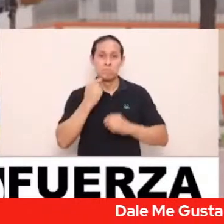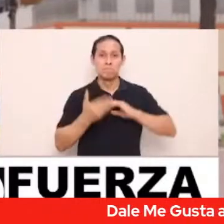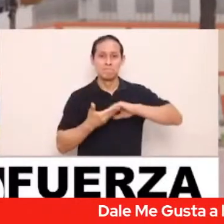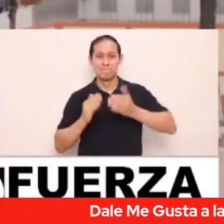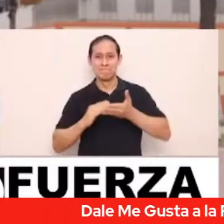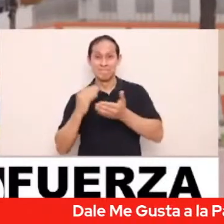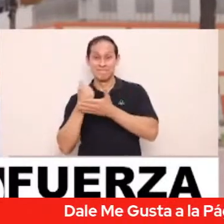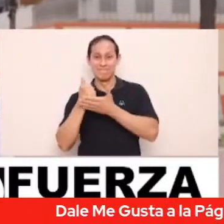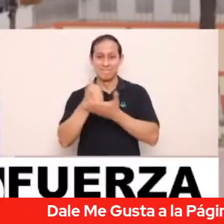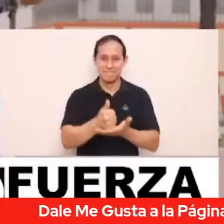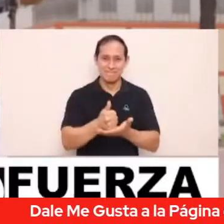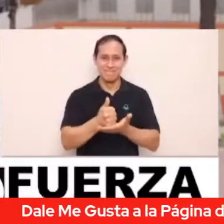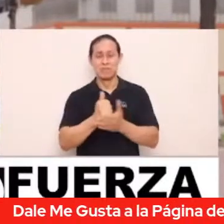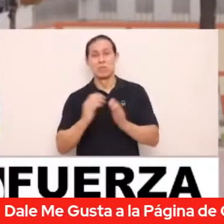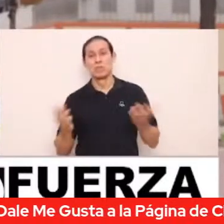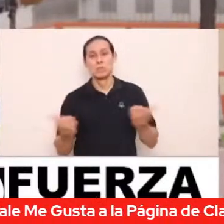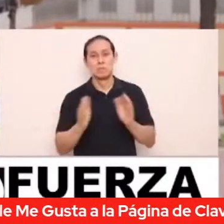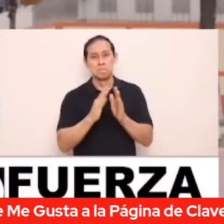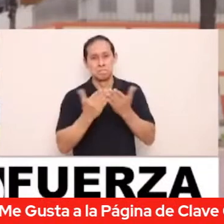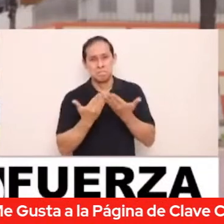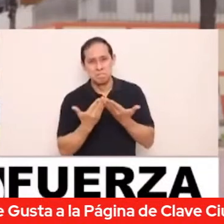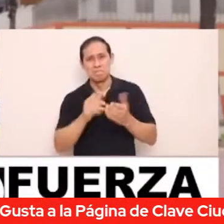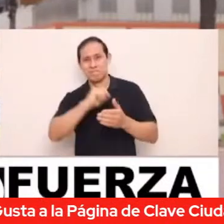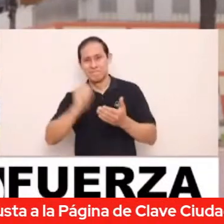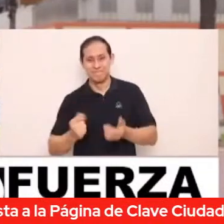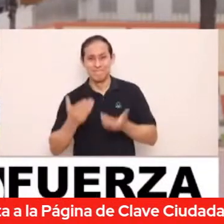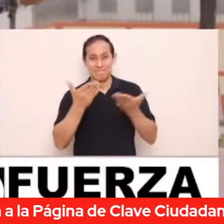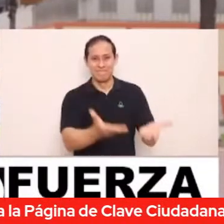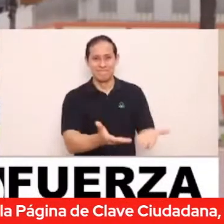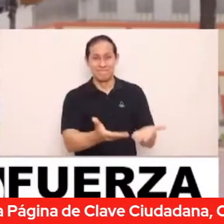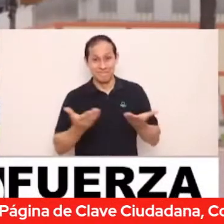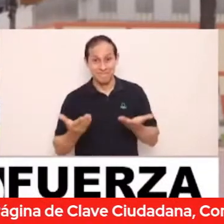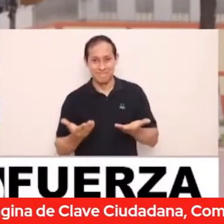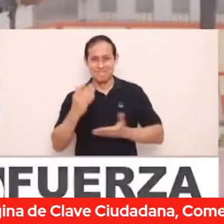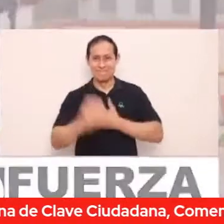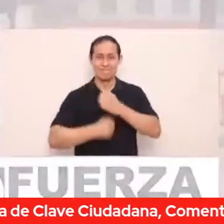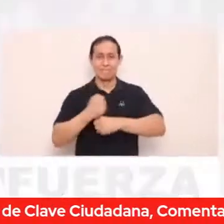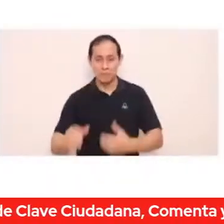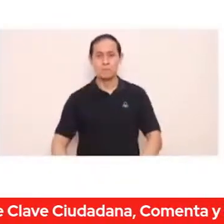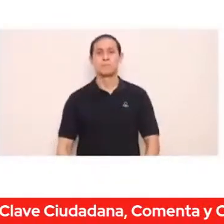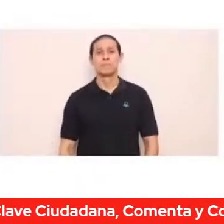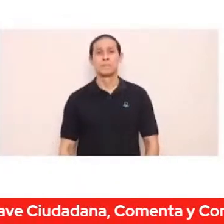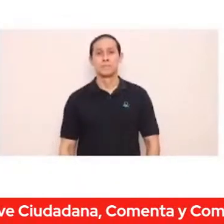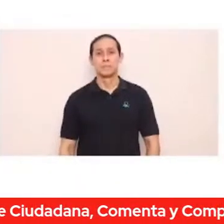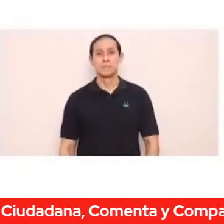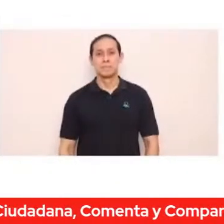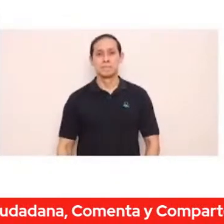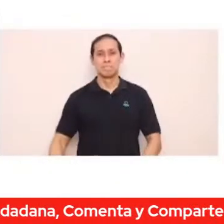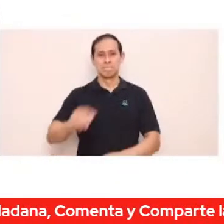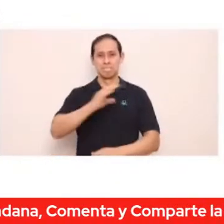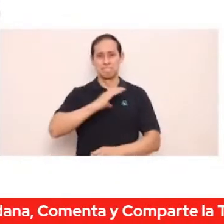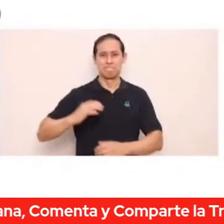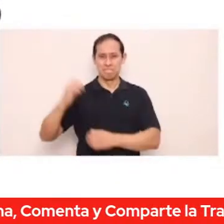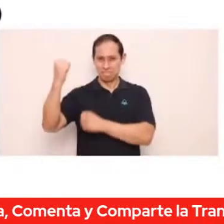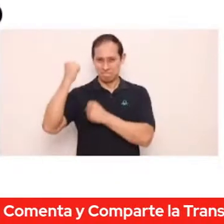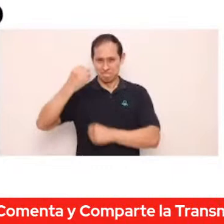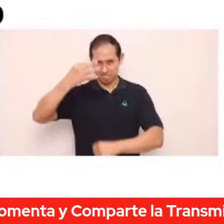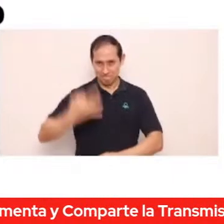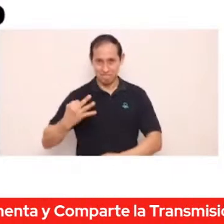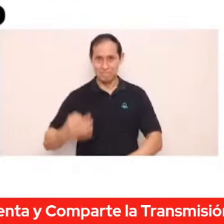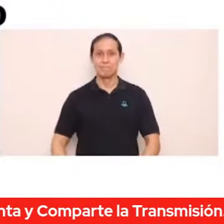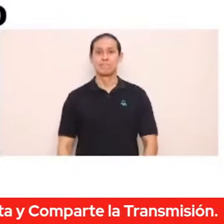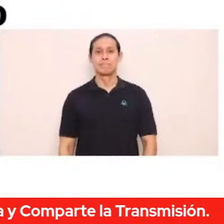con discapacidad. Útiles escolares sin costo alguno. Tenemos la experiencia. Fuerza Callao